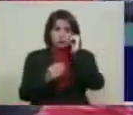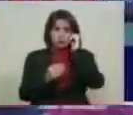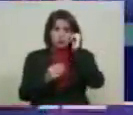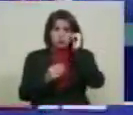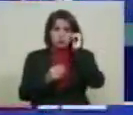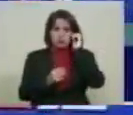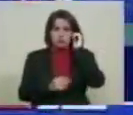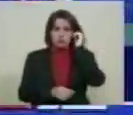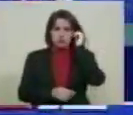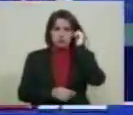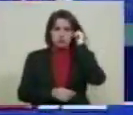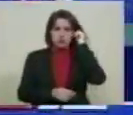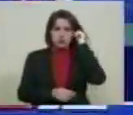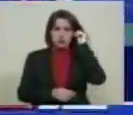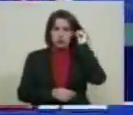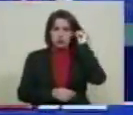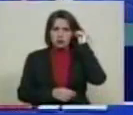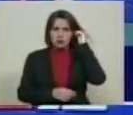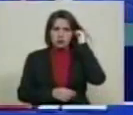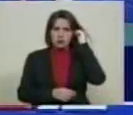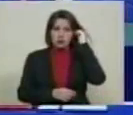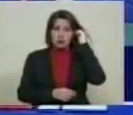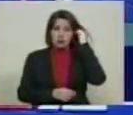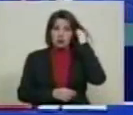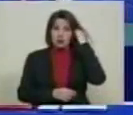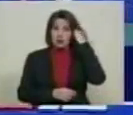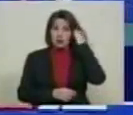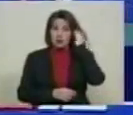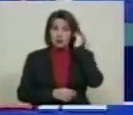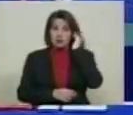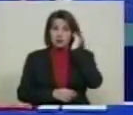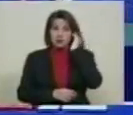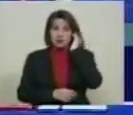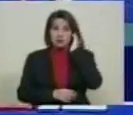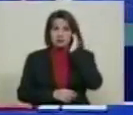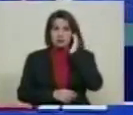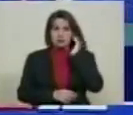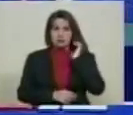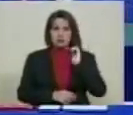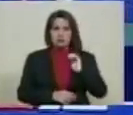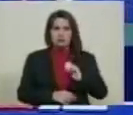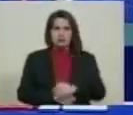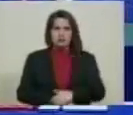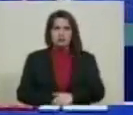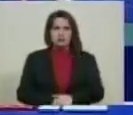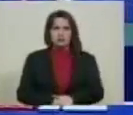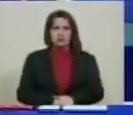consideran que es una exageración que digan eso. Así me lo dijo esa persona.